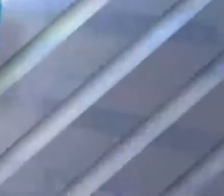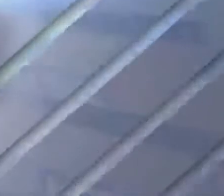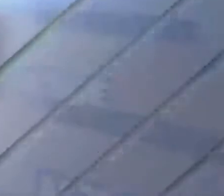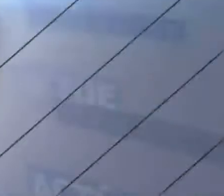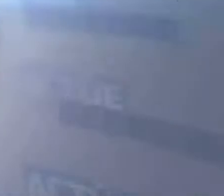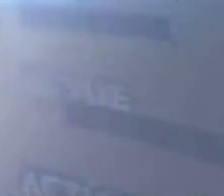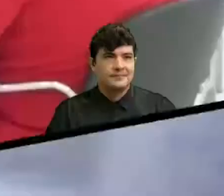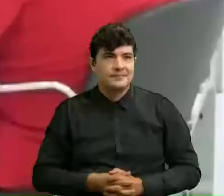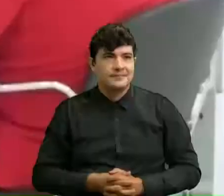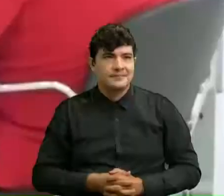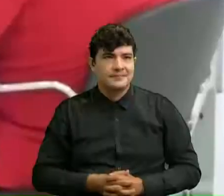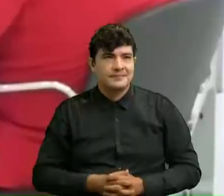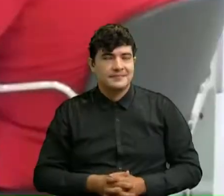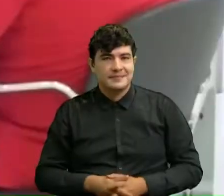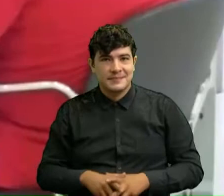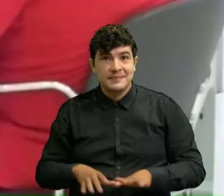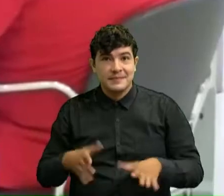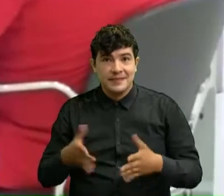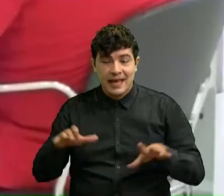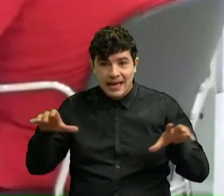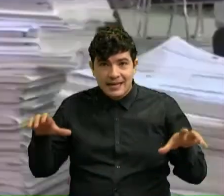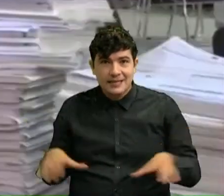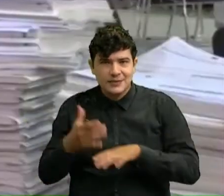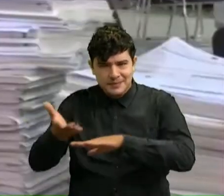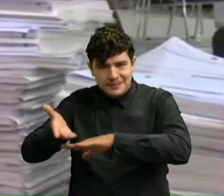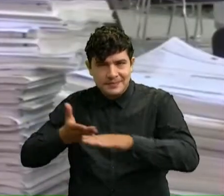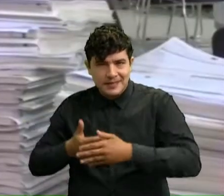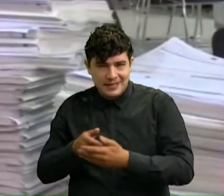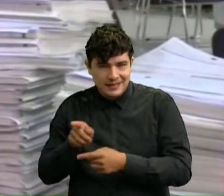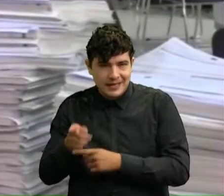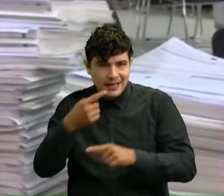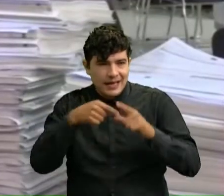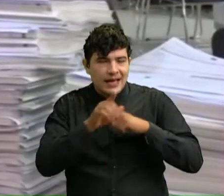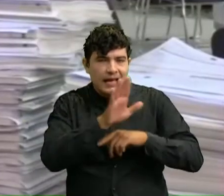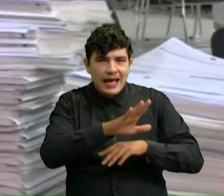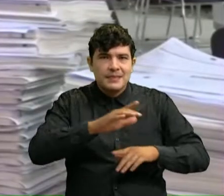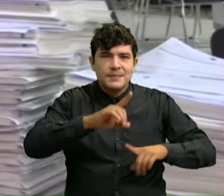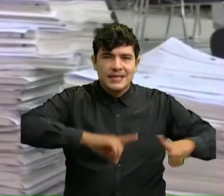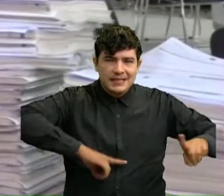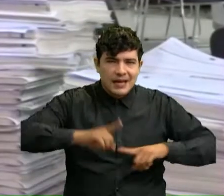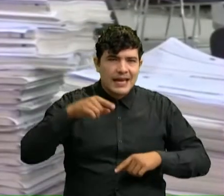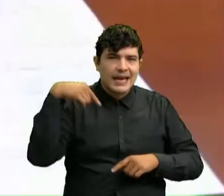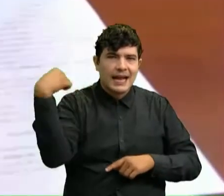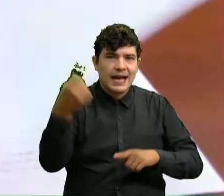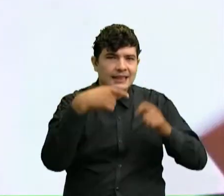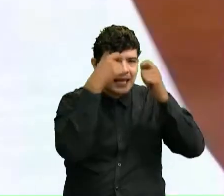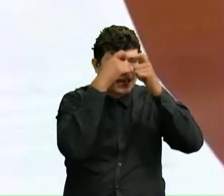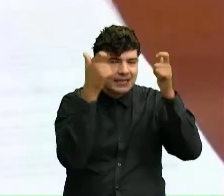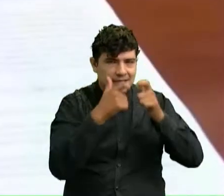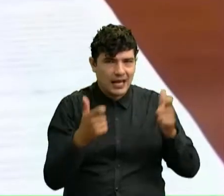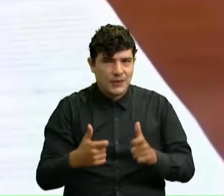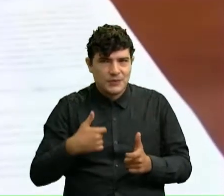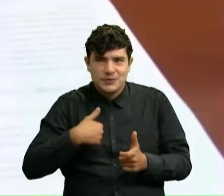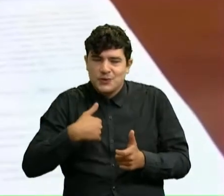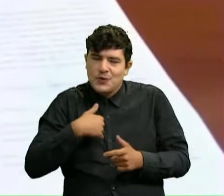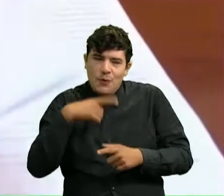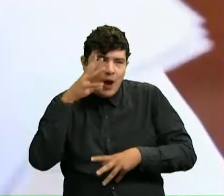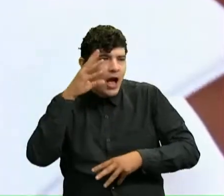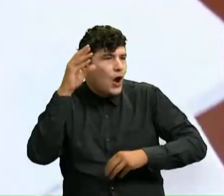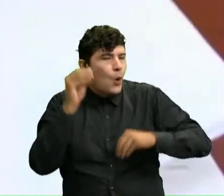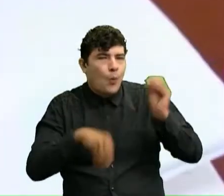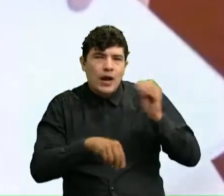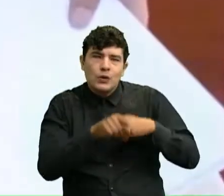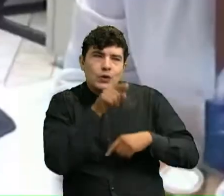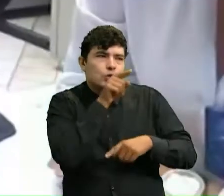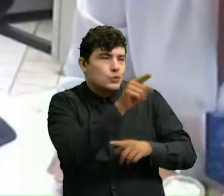El recurso de reposición es el procedimiento que se adelanta ante la Administración General del Estado cuando no se está de acuerdo con alguna decisión